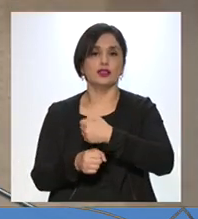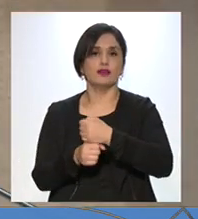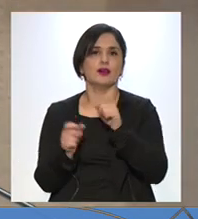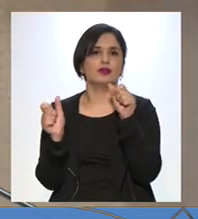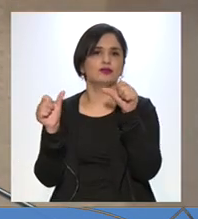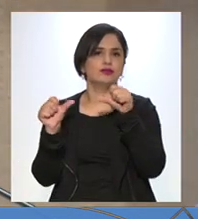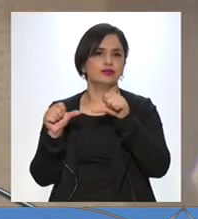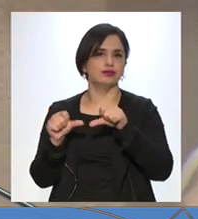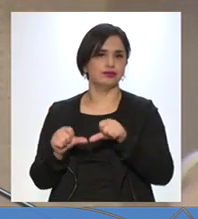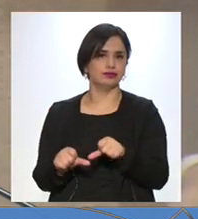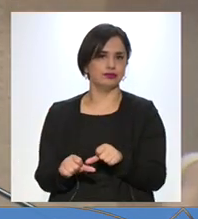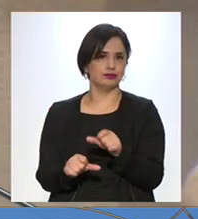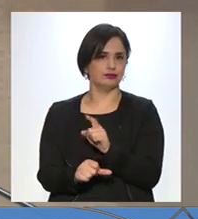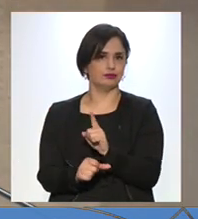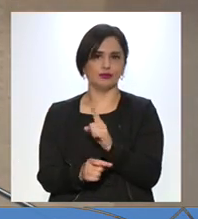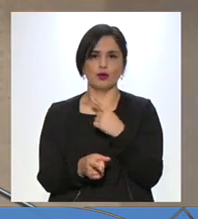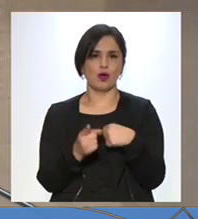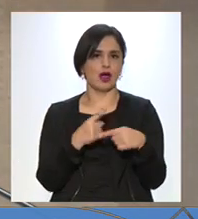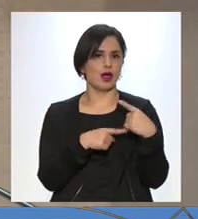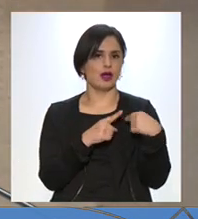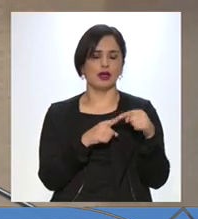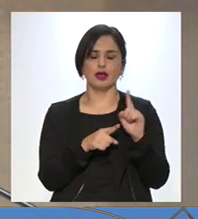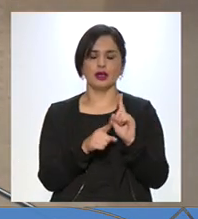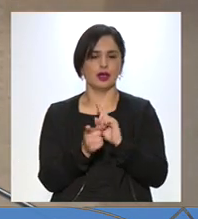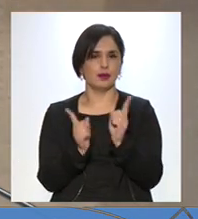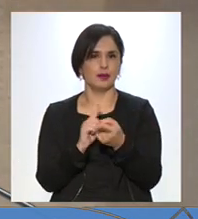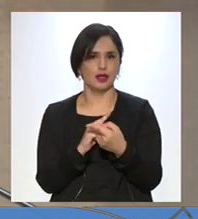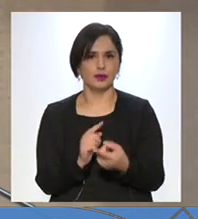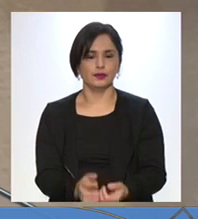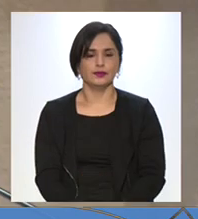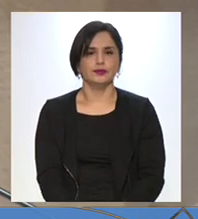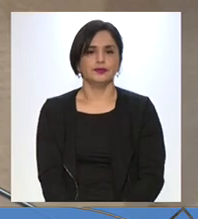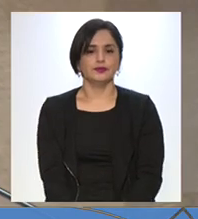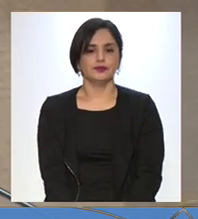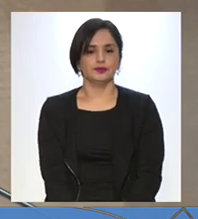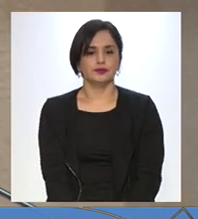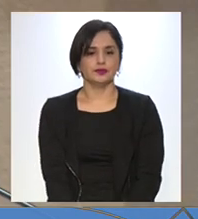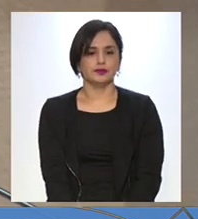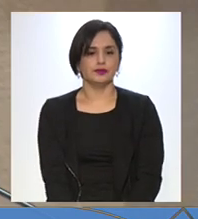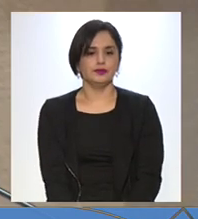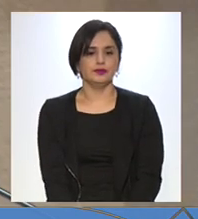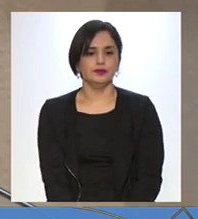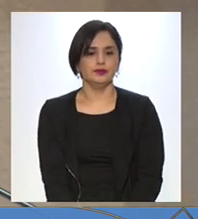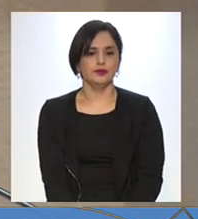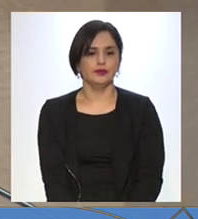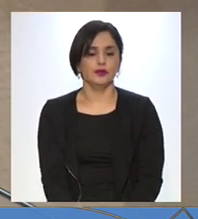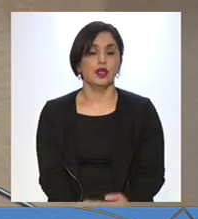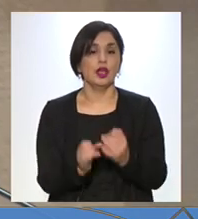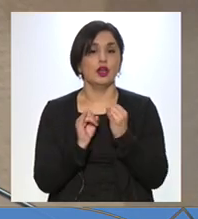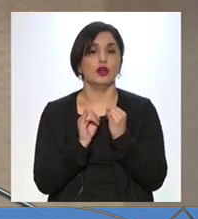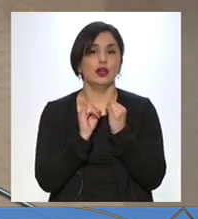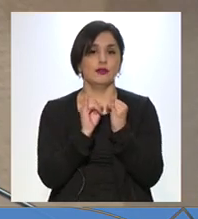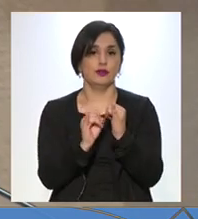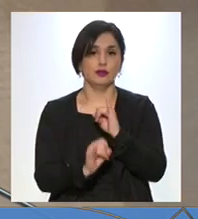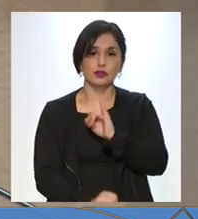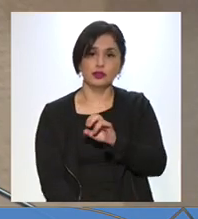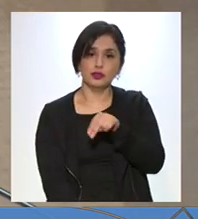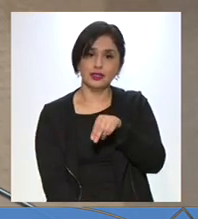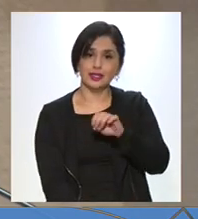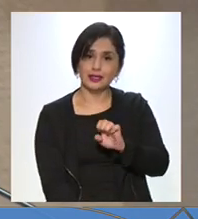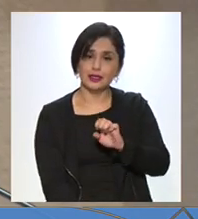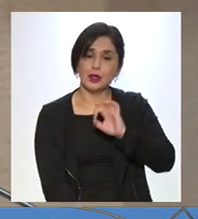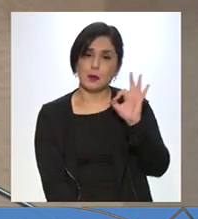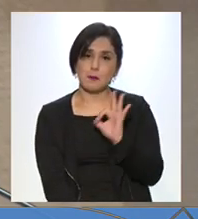un retroceso que no se ha revertido. Eso se puede ver en esta gráfica. De acuerdo con los datos del INE, la tasa de